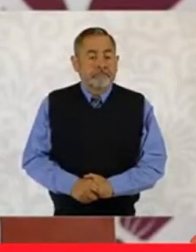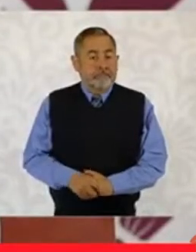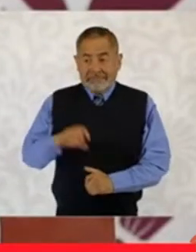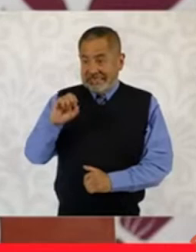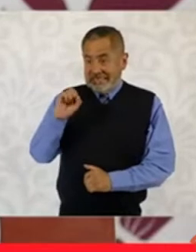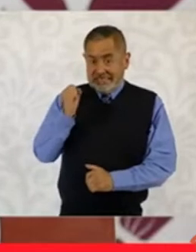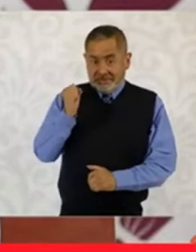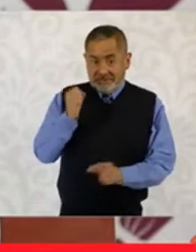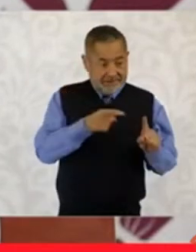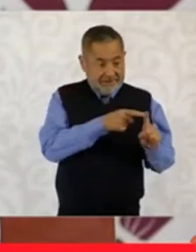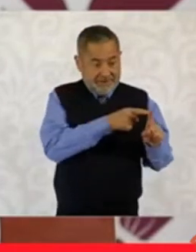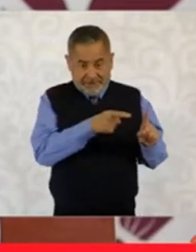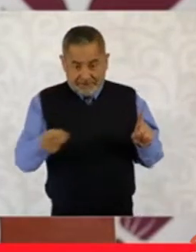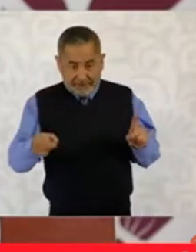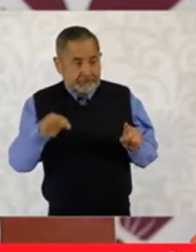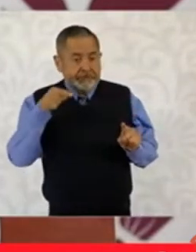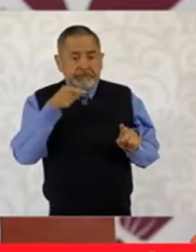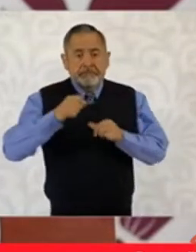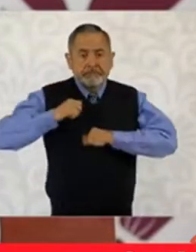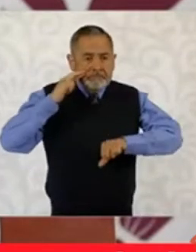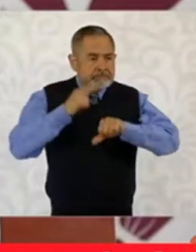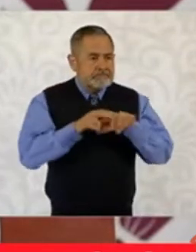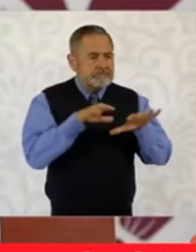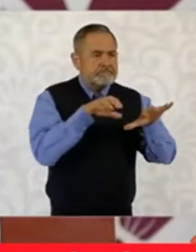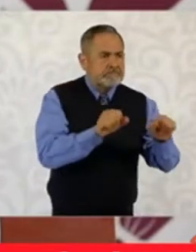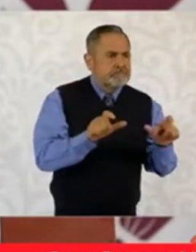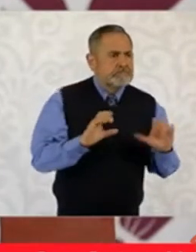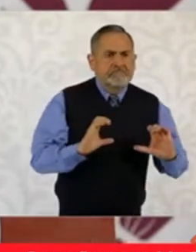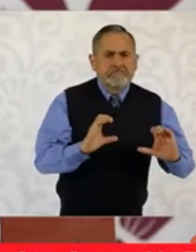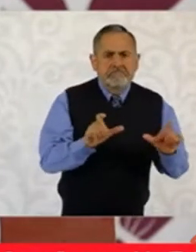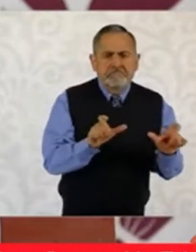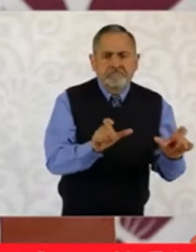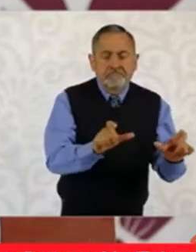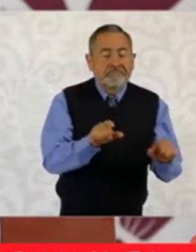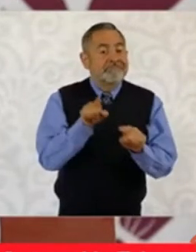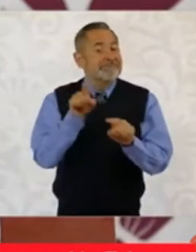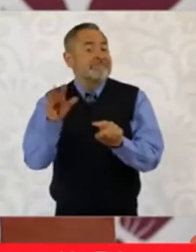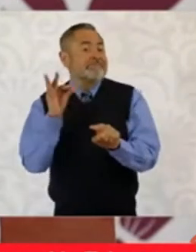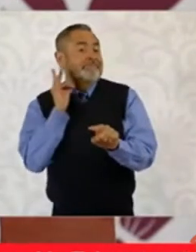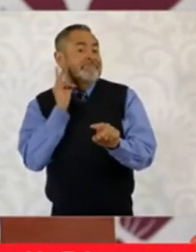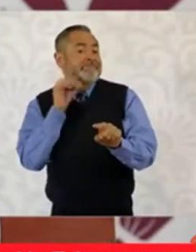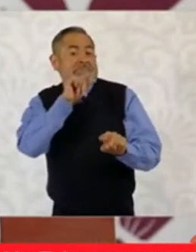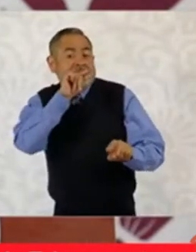Nosotros hemos pedido a la Fiscalía General de la República que atraiga el caso.